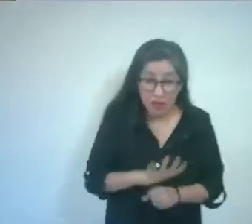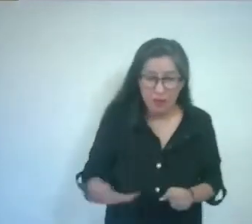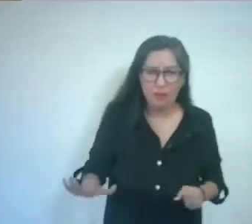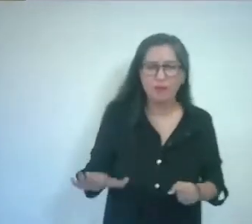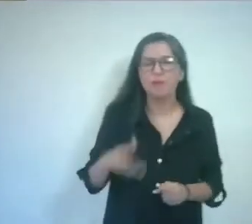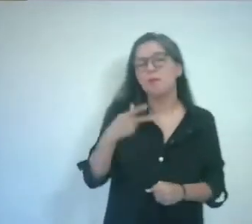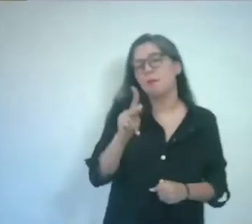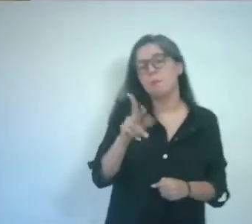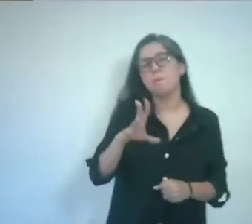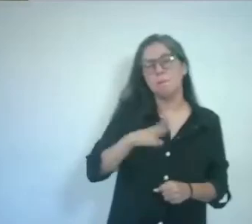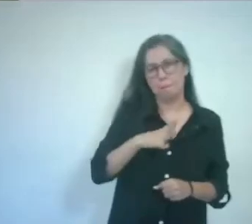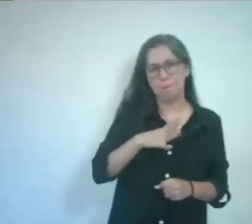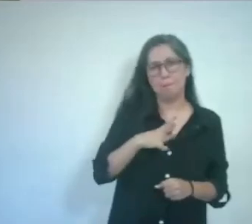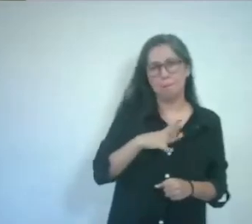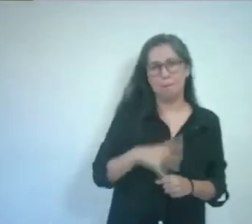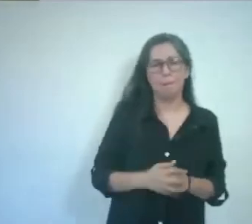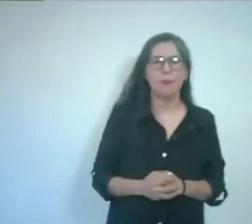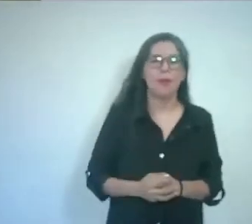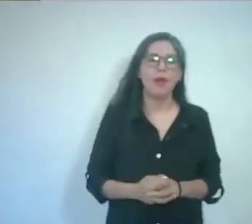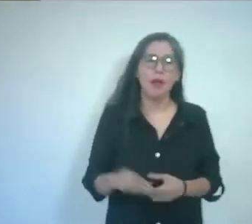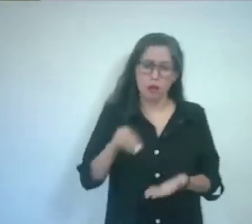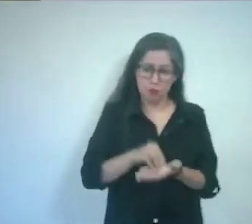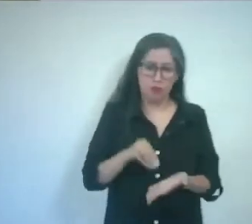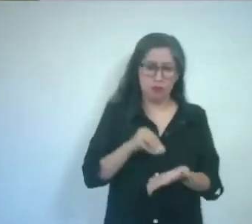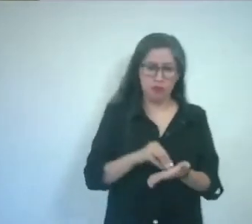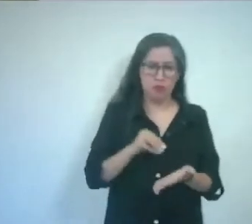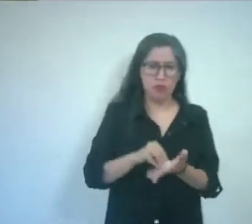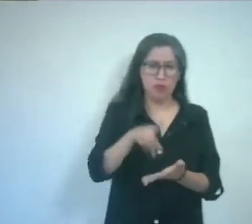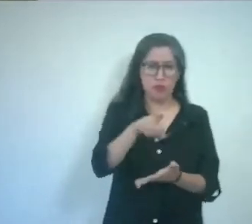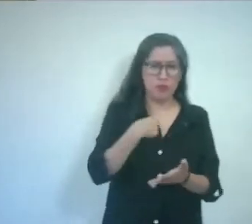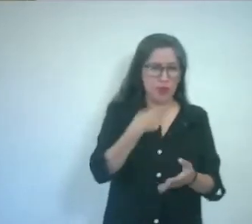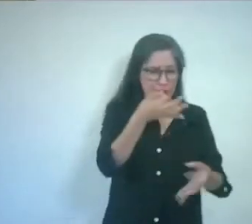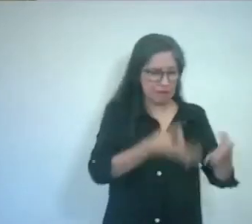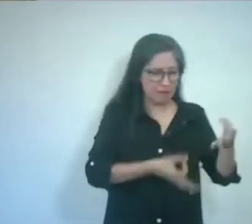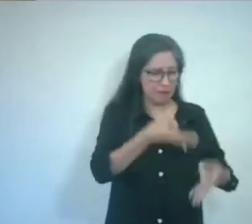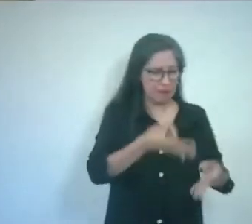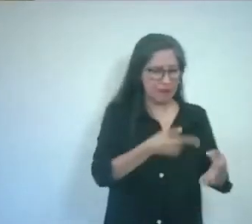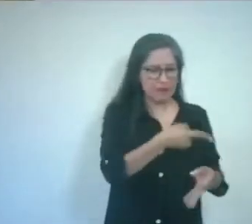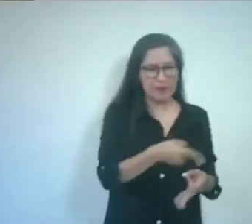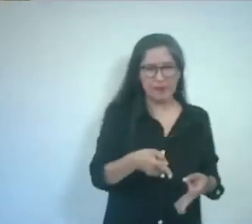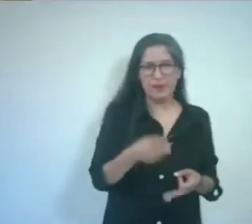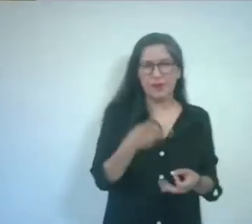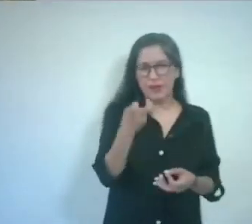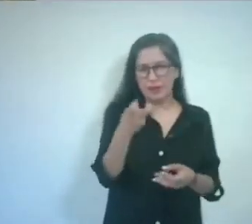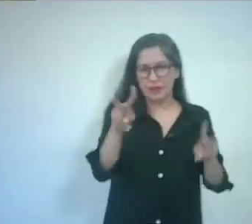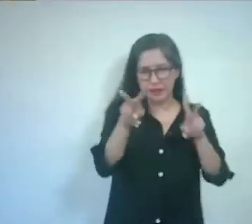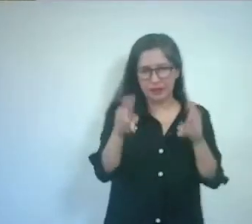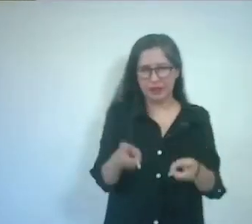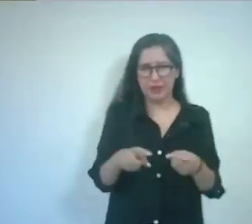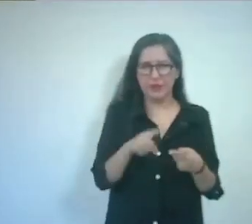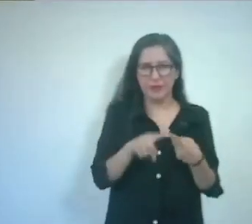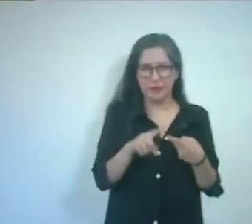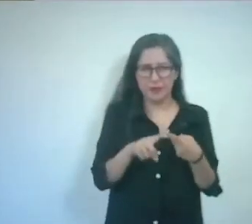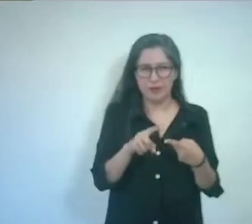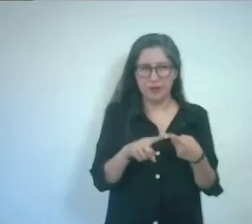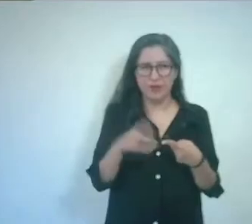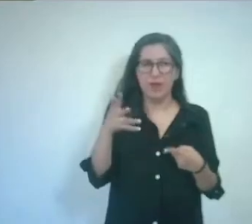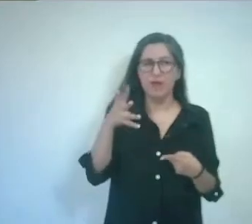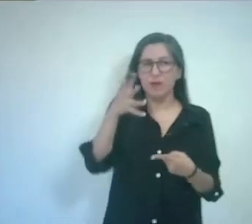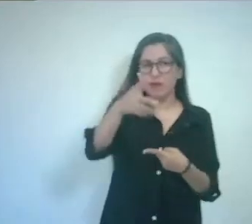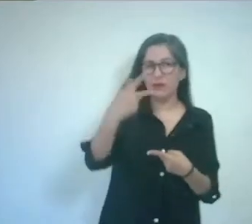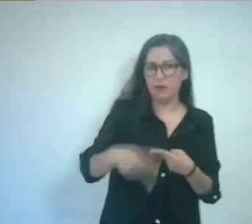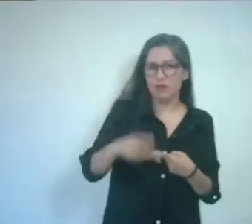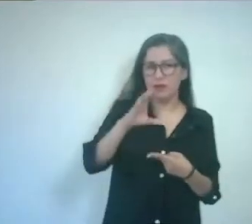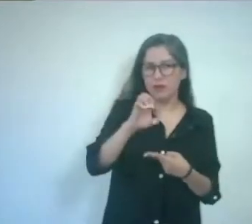pero así es. Seguimos todavía bajo litigio bajo esta cuestión. Eso por lo que respecta al Ejecutivo Estatal.